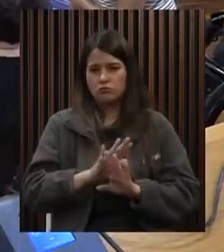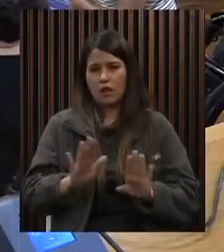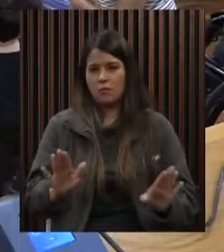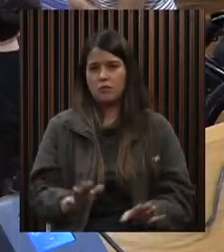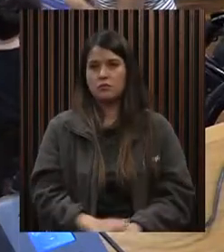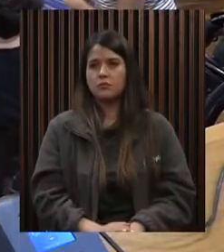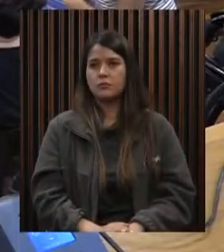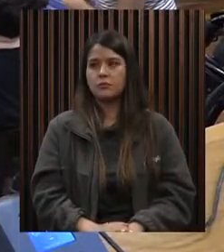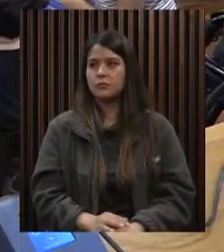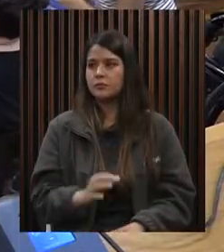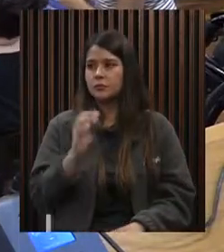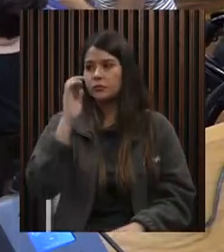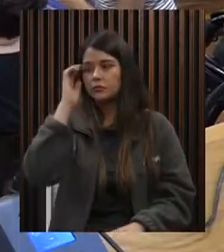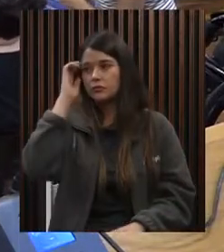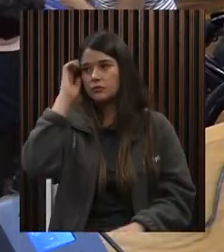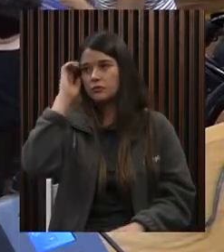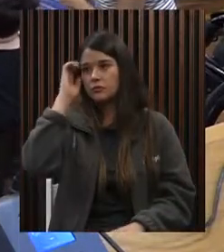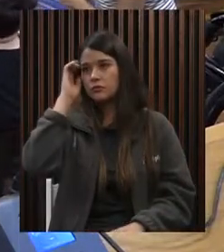thought.